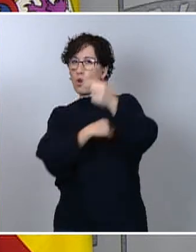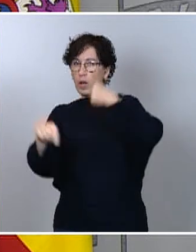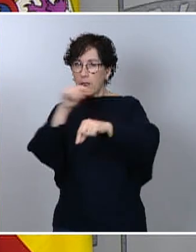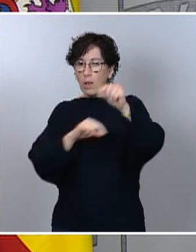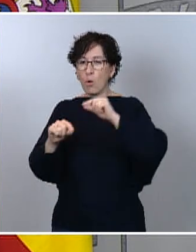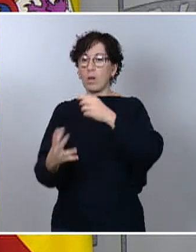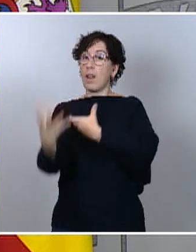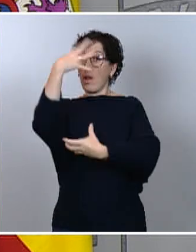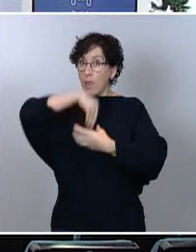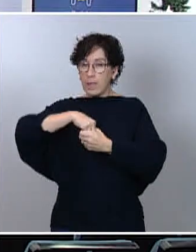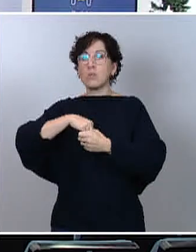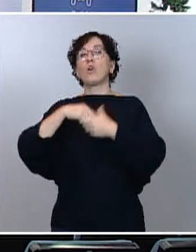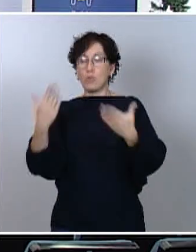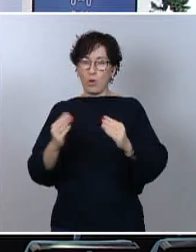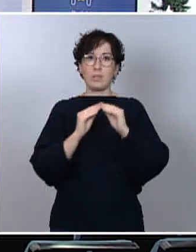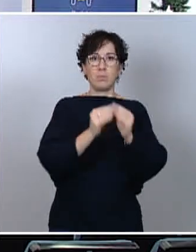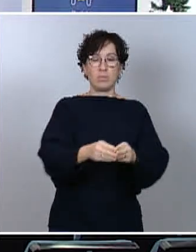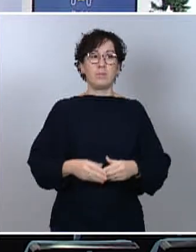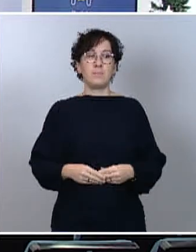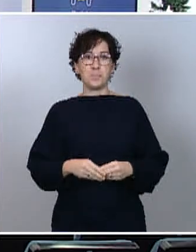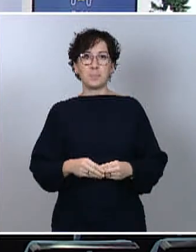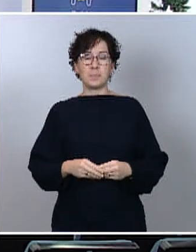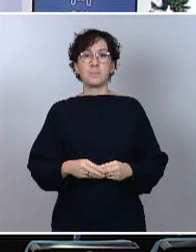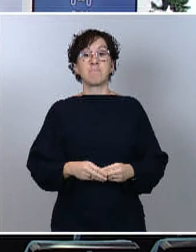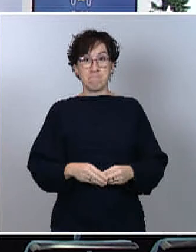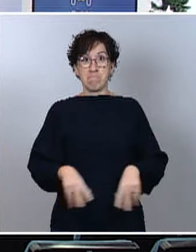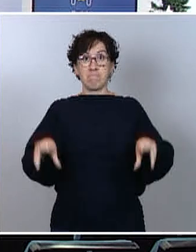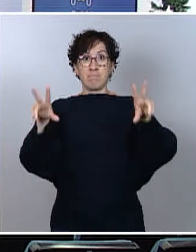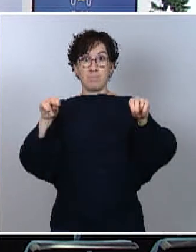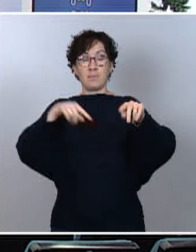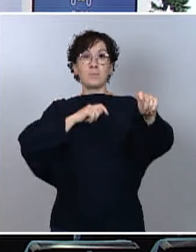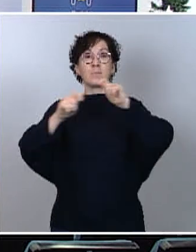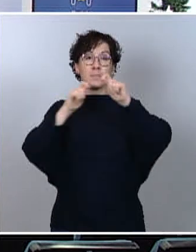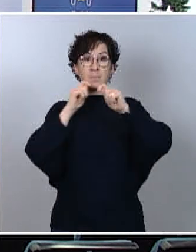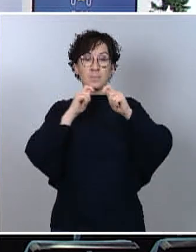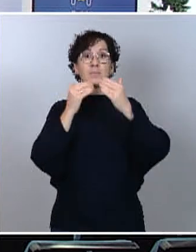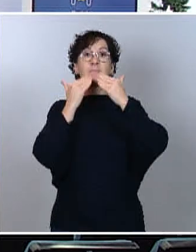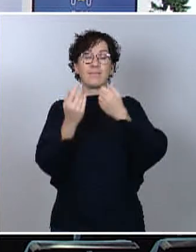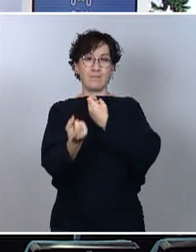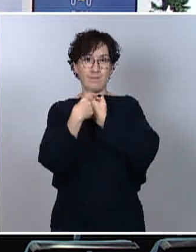Bien, concluimos aquí esta rueda de prensa. Gracias por la participación.